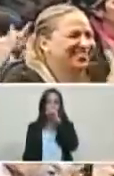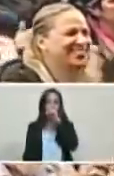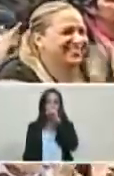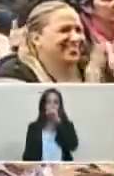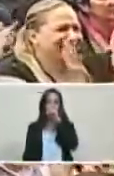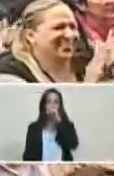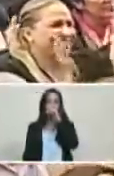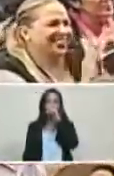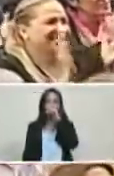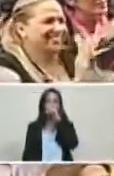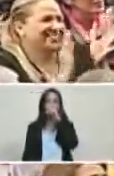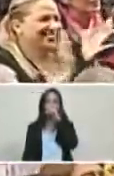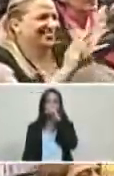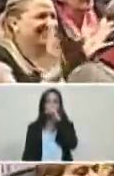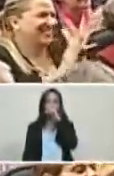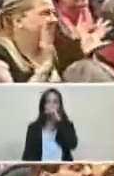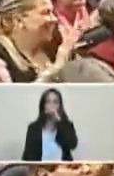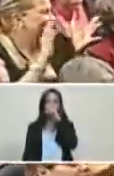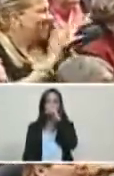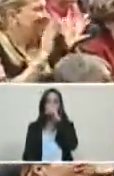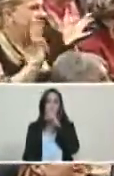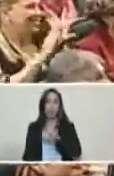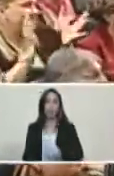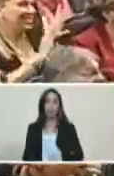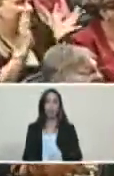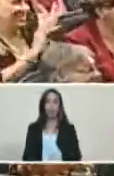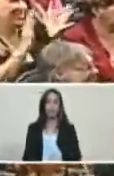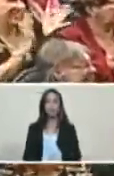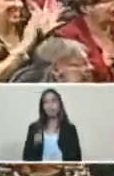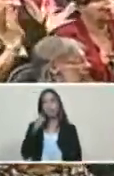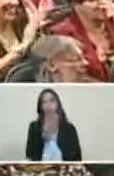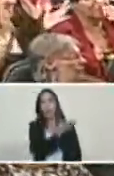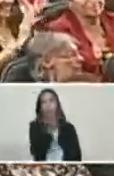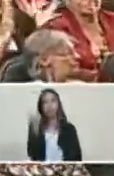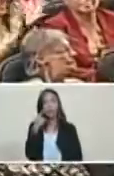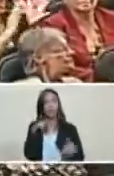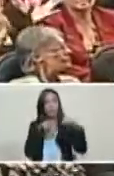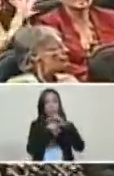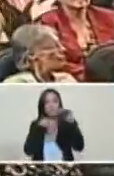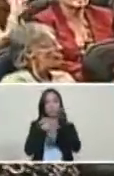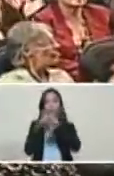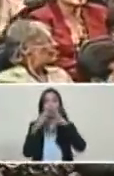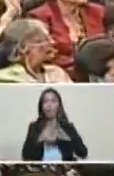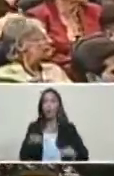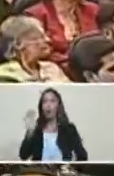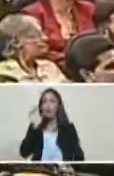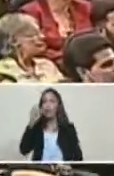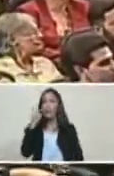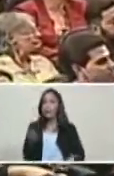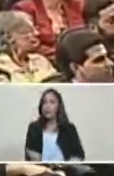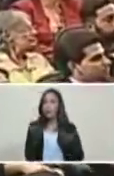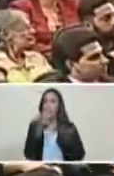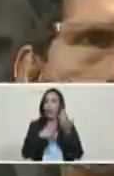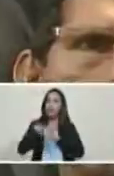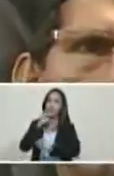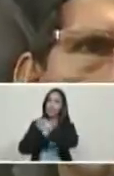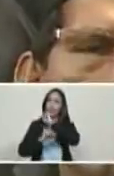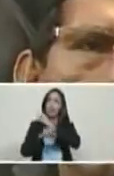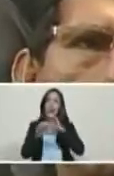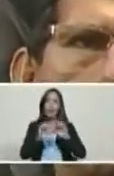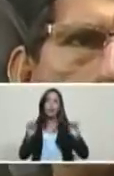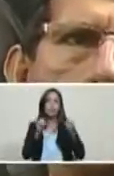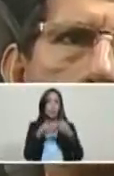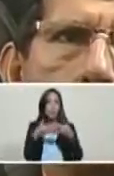ustedes, colegas, a cada uno de los rincones del país a ratificar la defensa de la educación